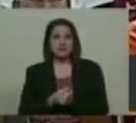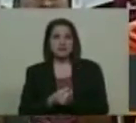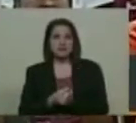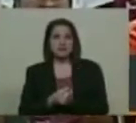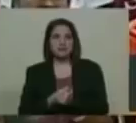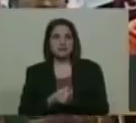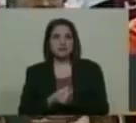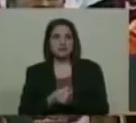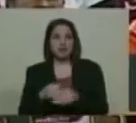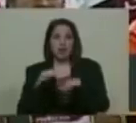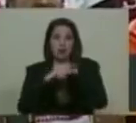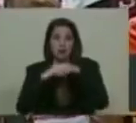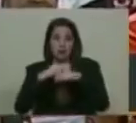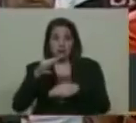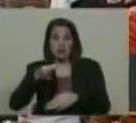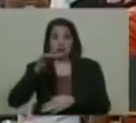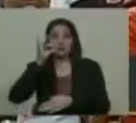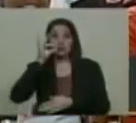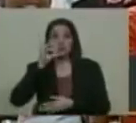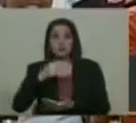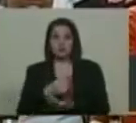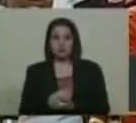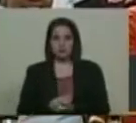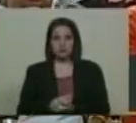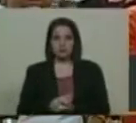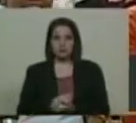Con su permiso.